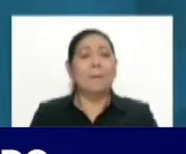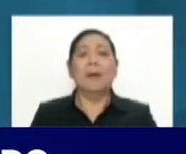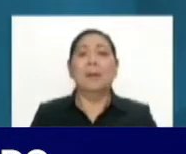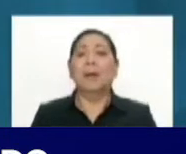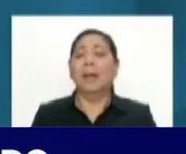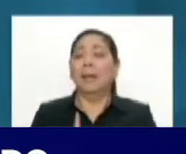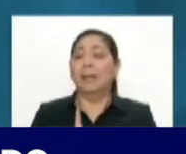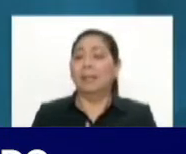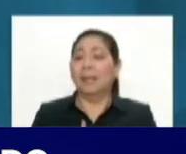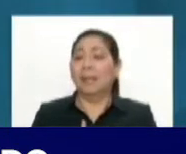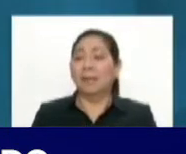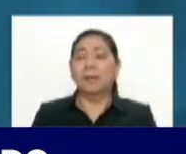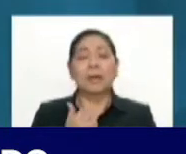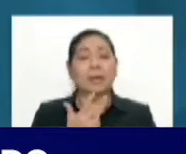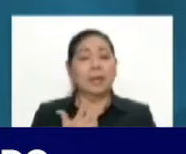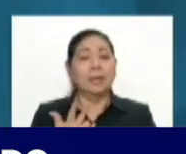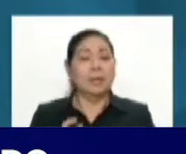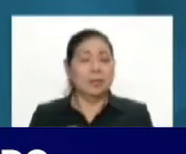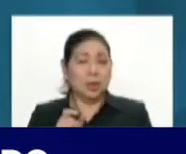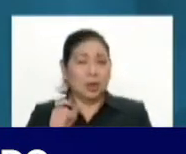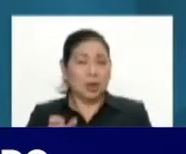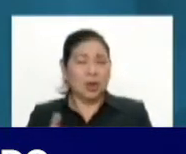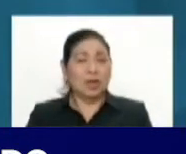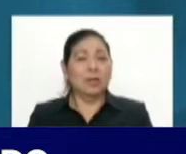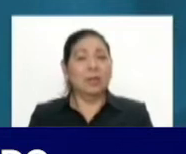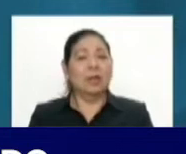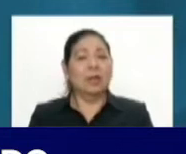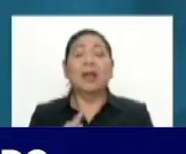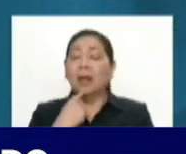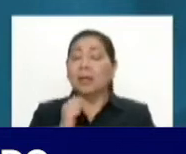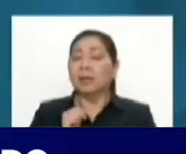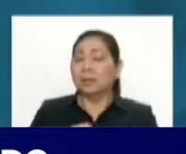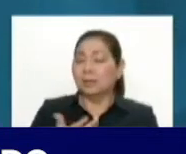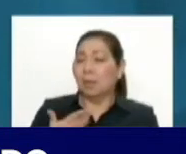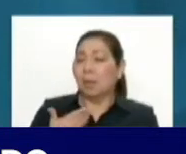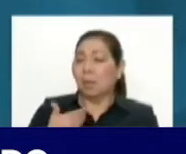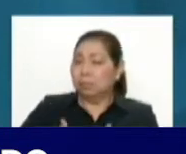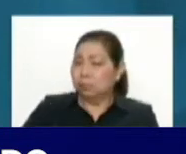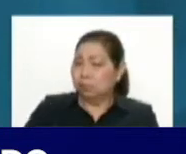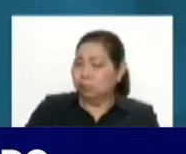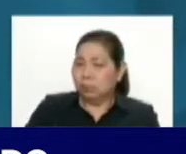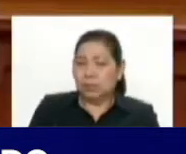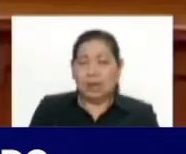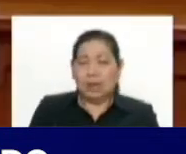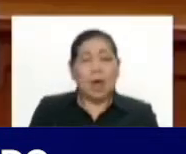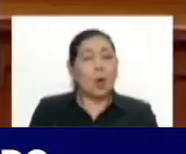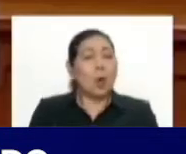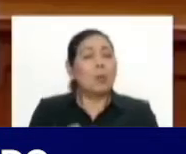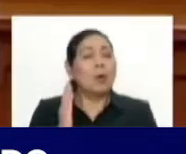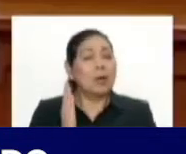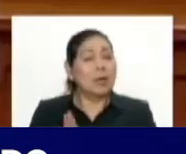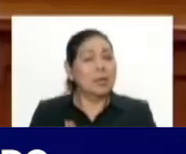congresistas ante el segundo juzgado constitucional de Lima, alegando que este hecho está afectando el debido proceso para